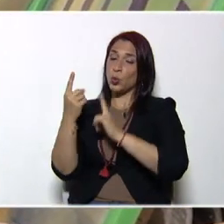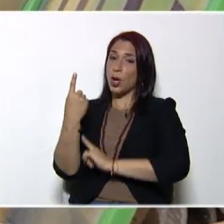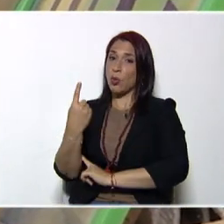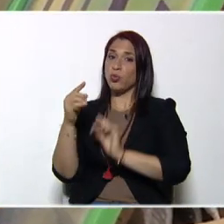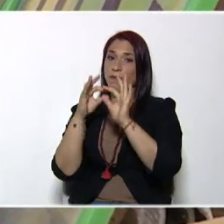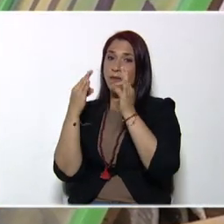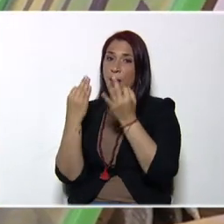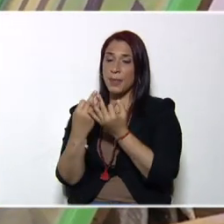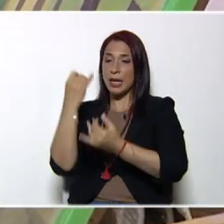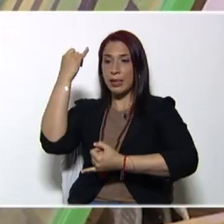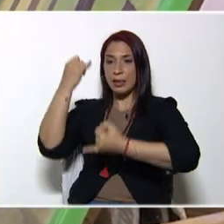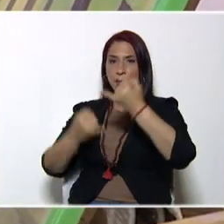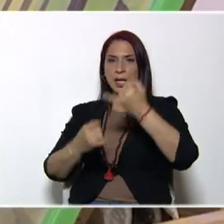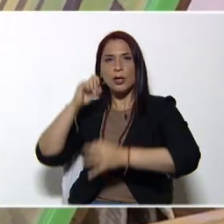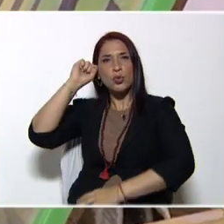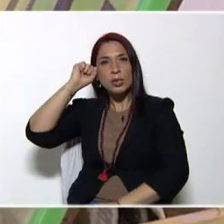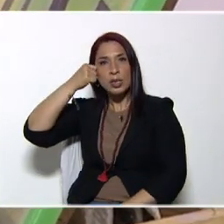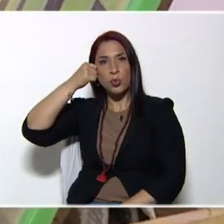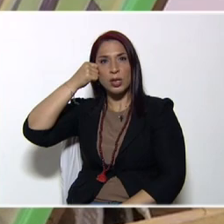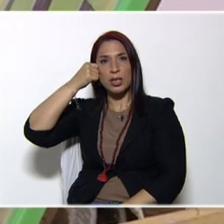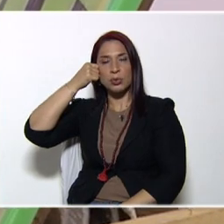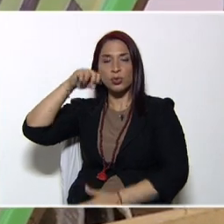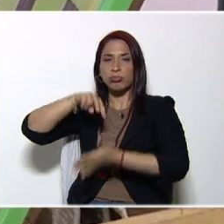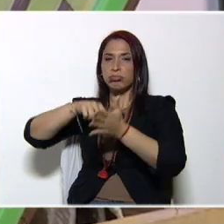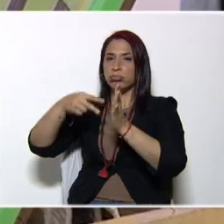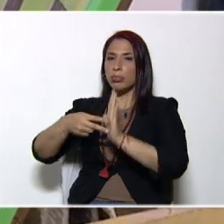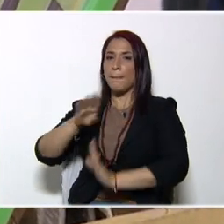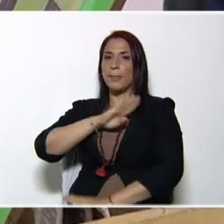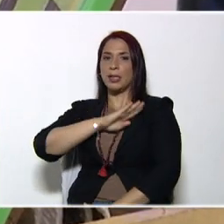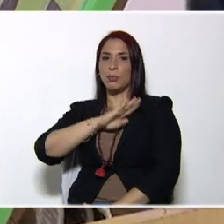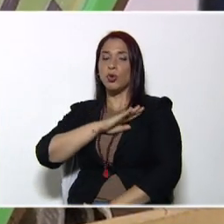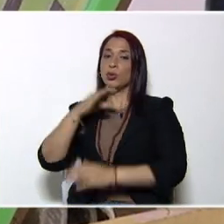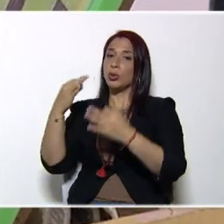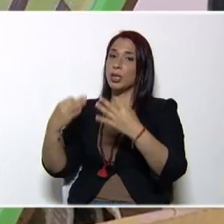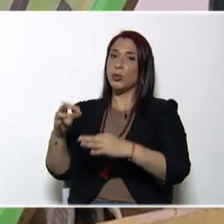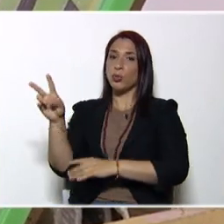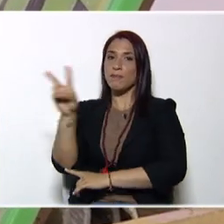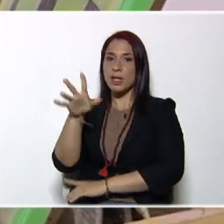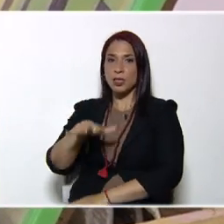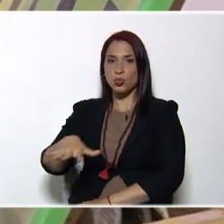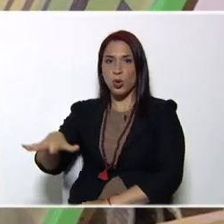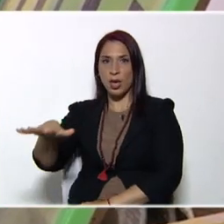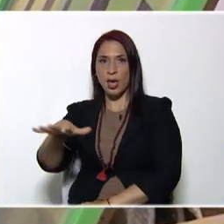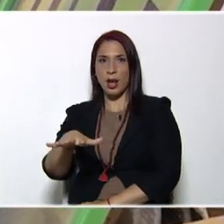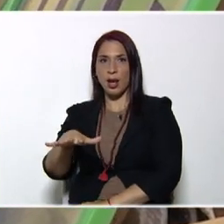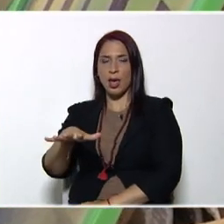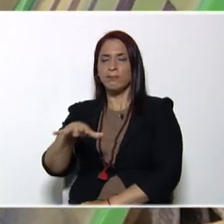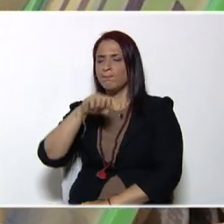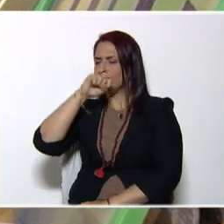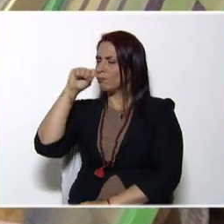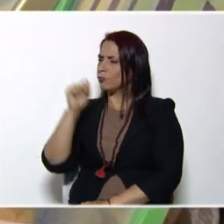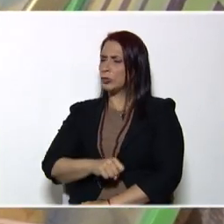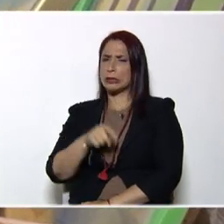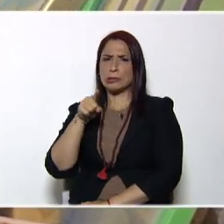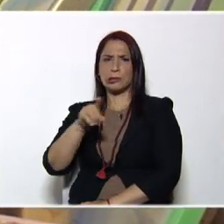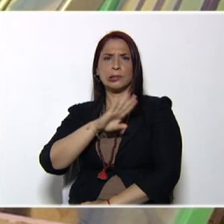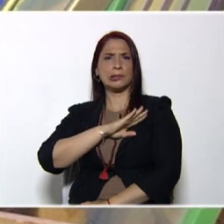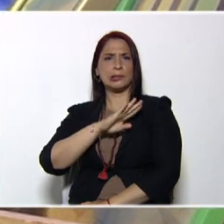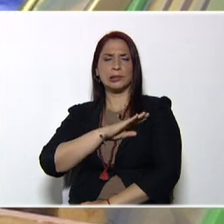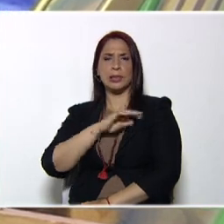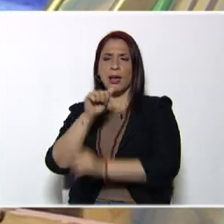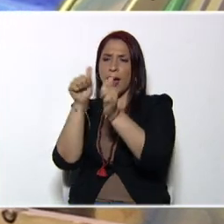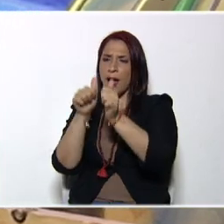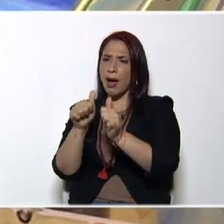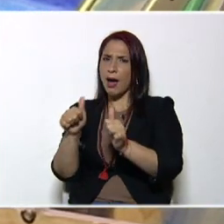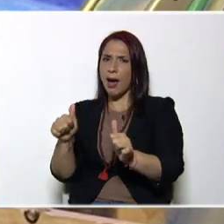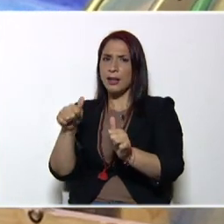familia terminamos recordando lo que son los patrimonios naturales de Venezuela. Así que me parece fantástico este patrimonio de artes